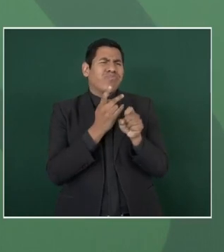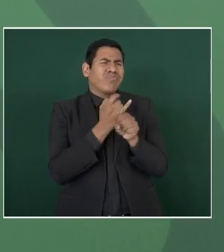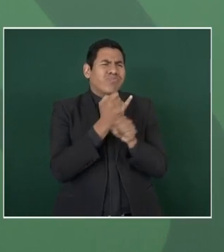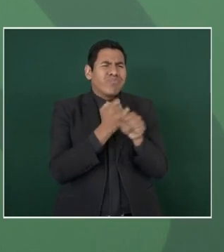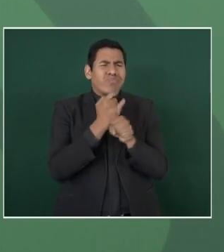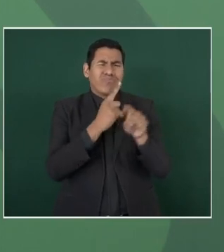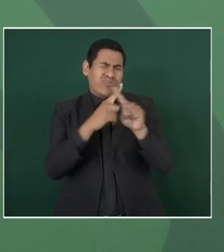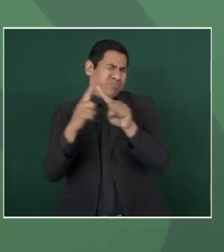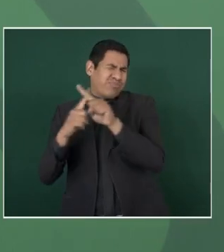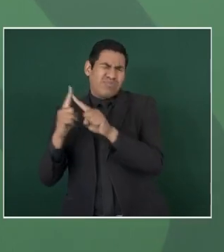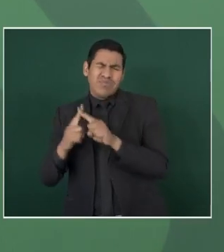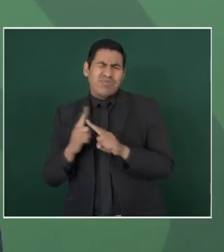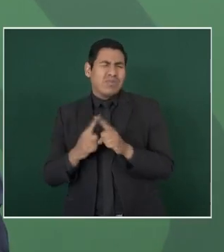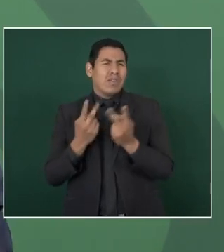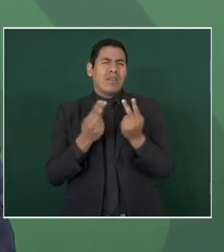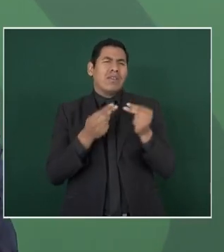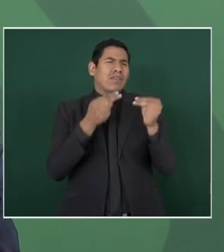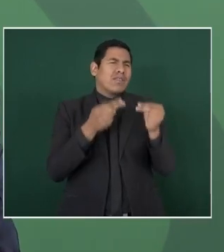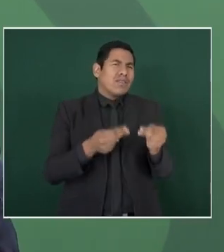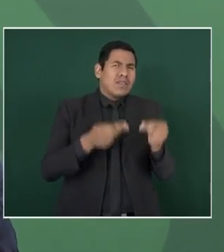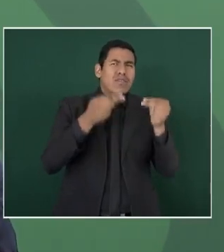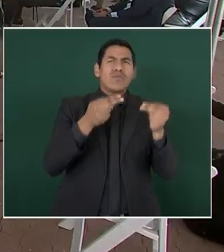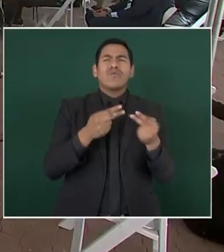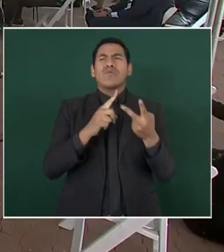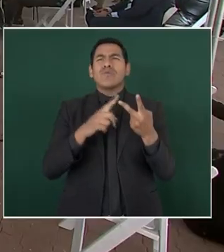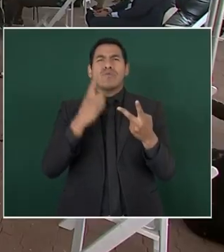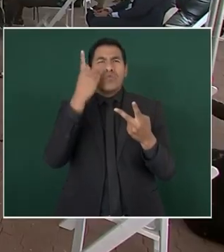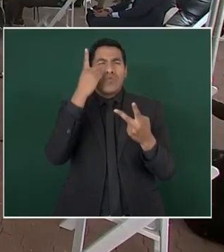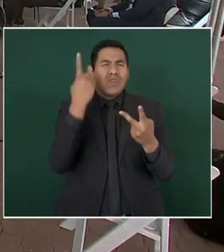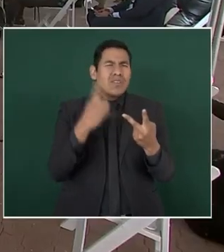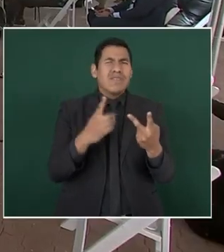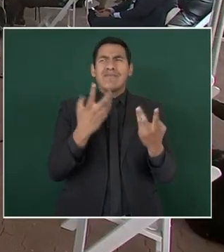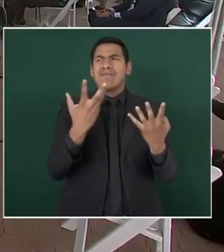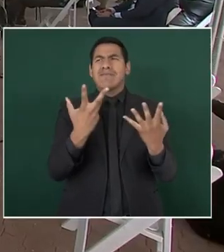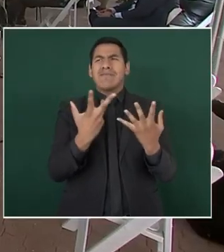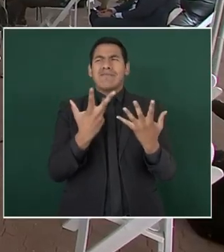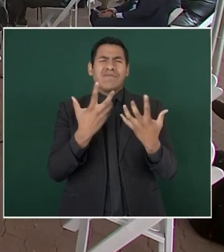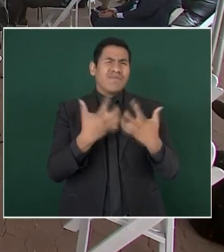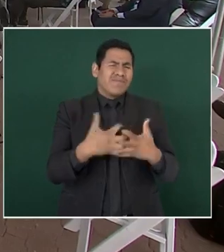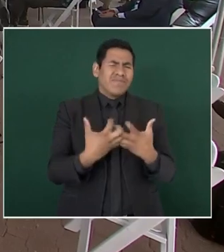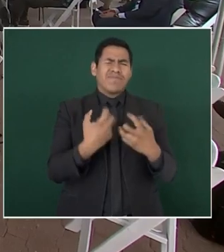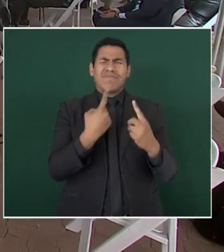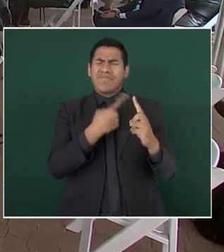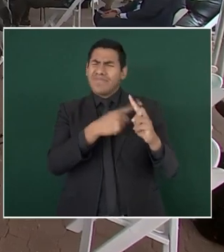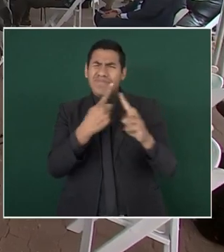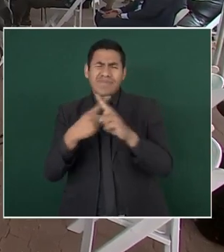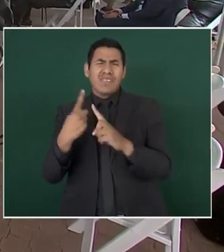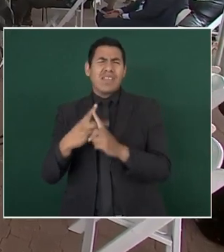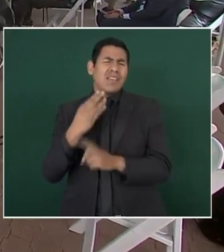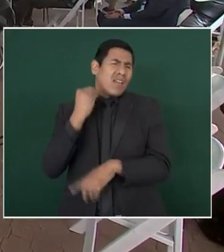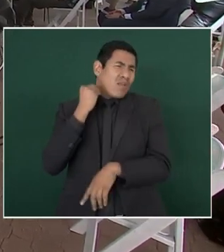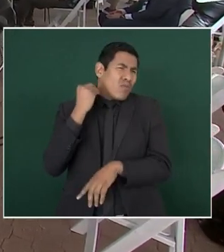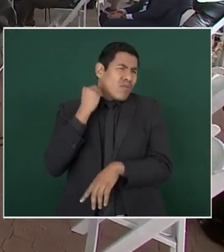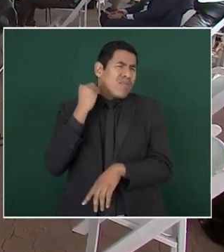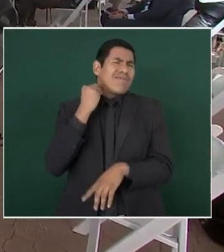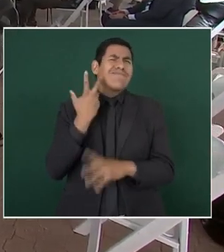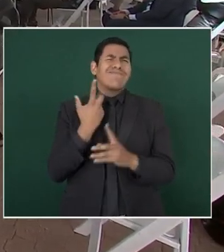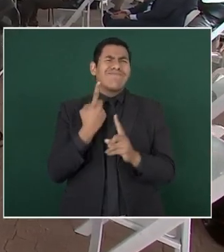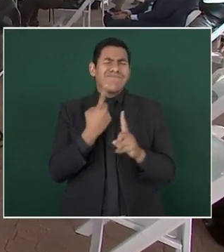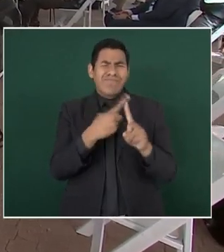actores, todos los factores de la producción, a empresarios, a abogados,